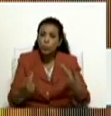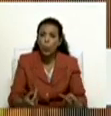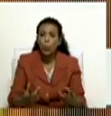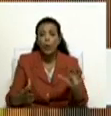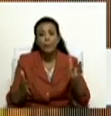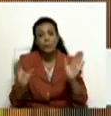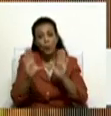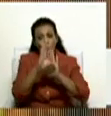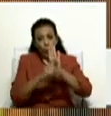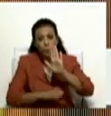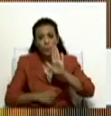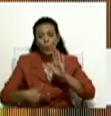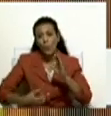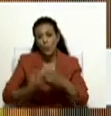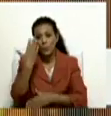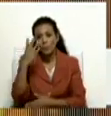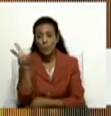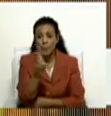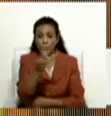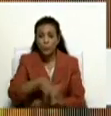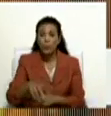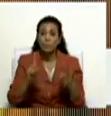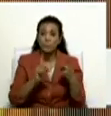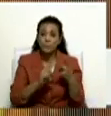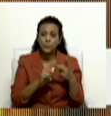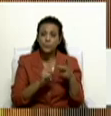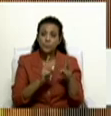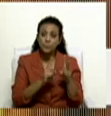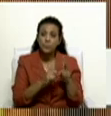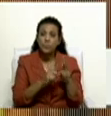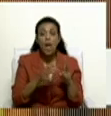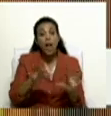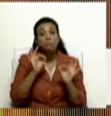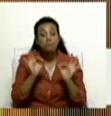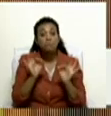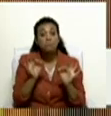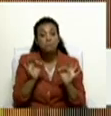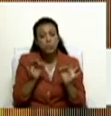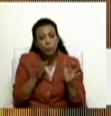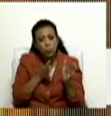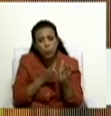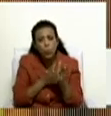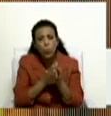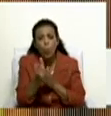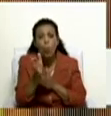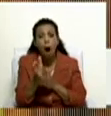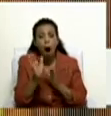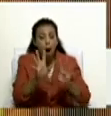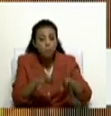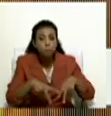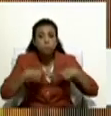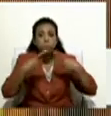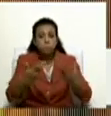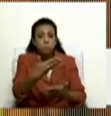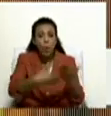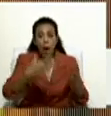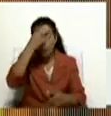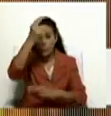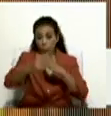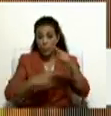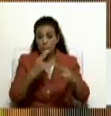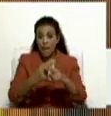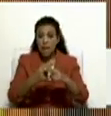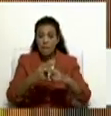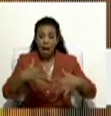nuestros pueblos segundo reconocer la especial trascendencia que revistió la toma de Puerto cabello en la